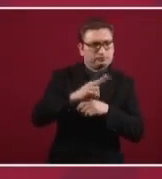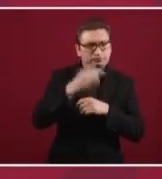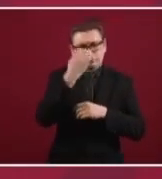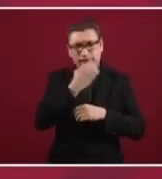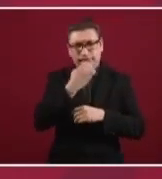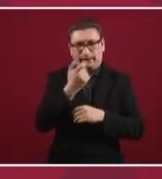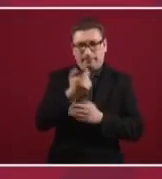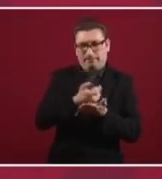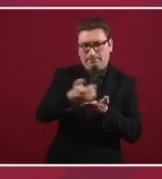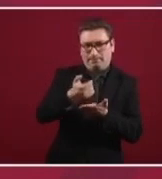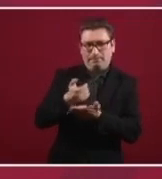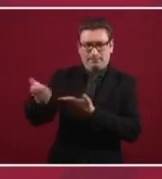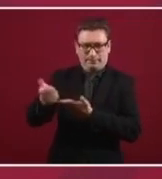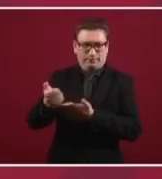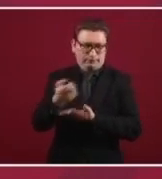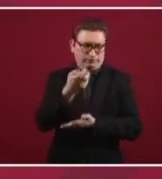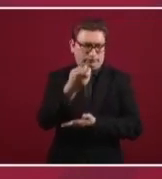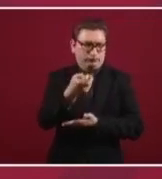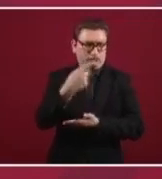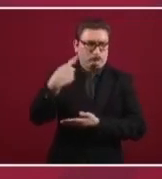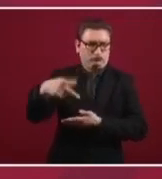eso.